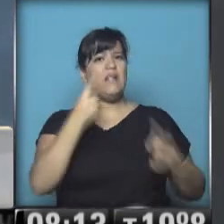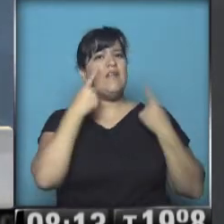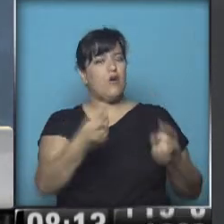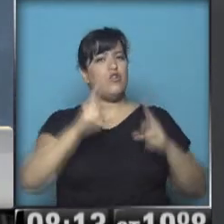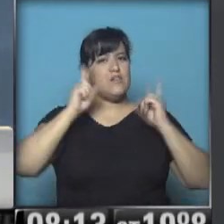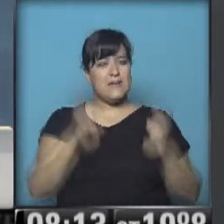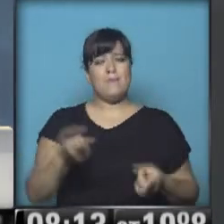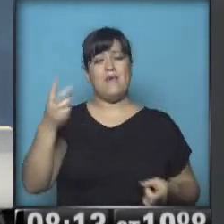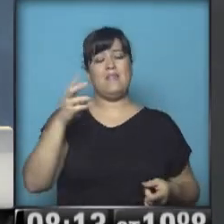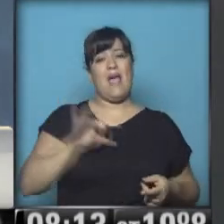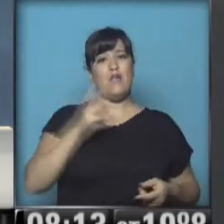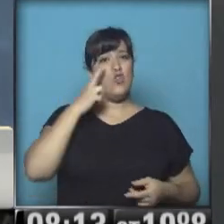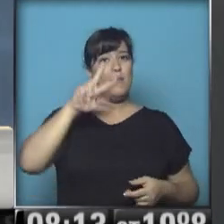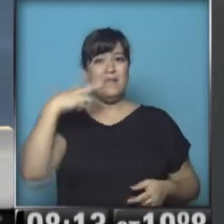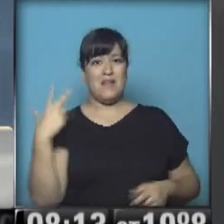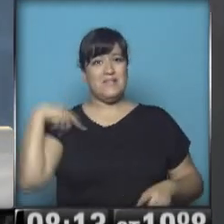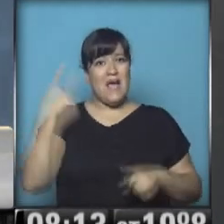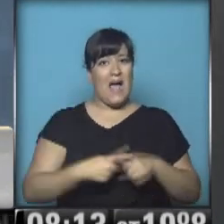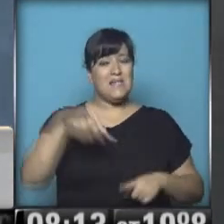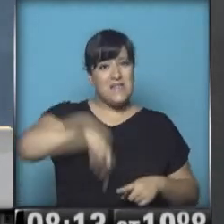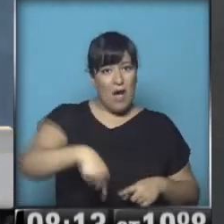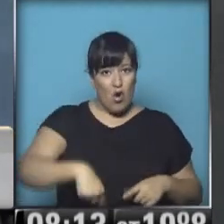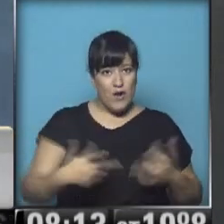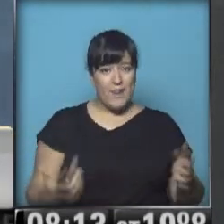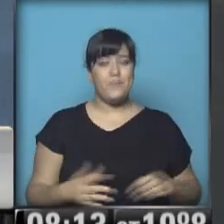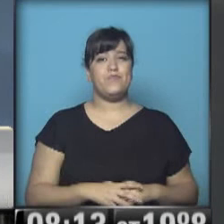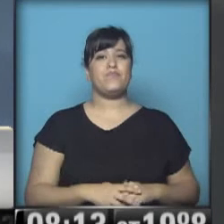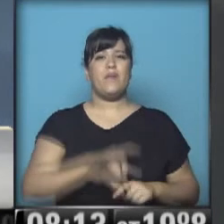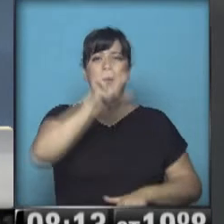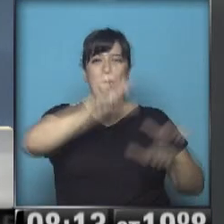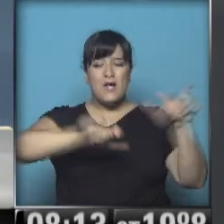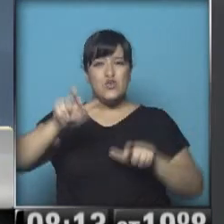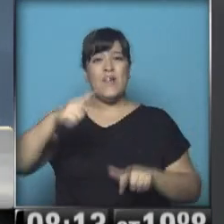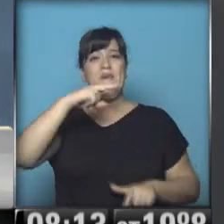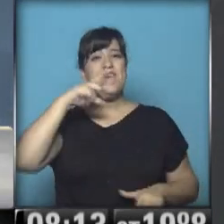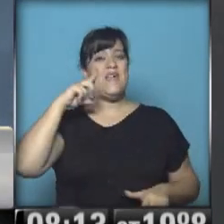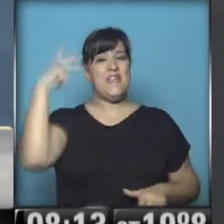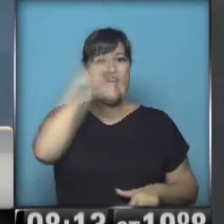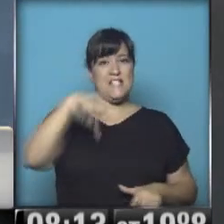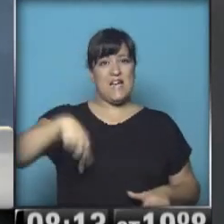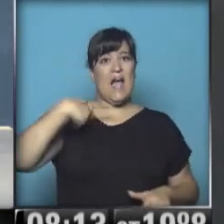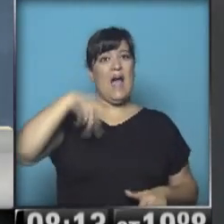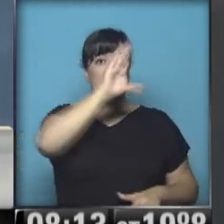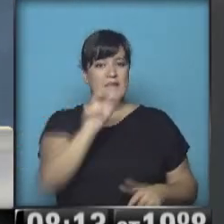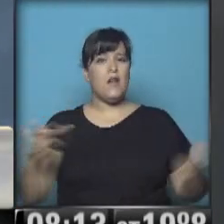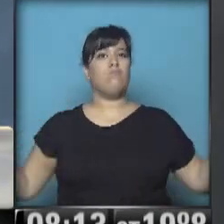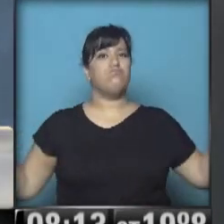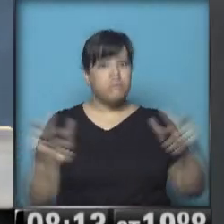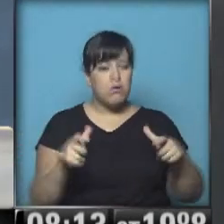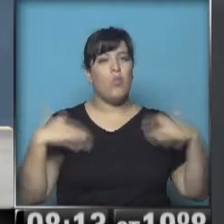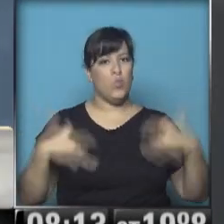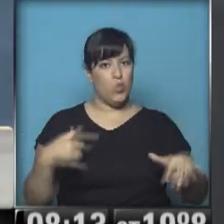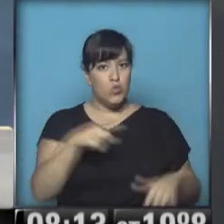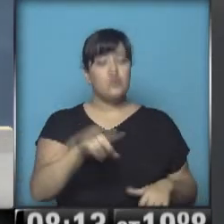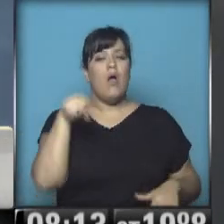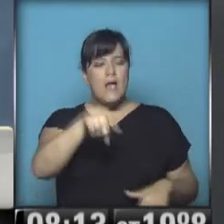desde el año 2003 la tasa de vih en la república argentina prácticamente bajó a un tercio y eso es lo